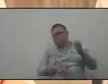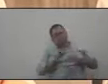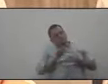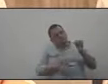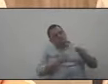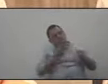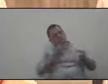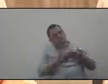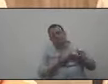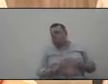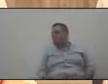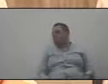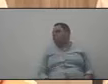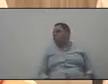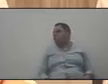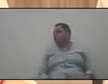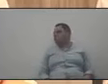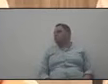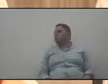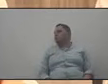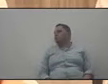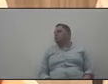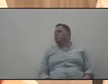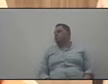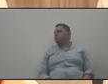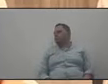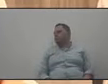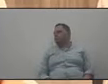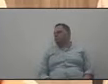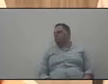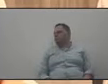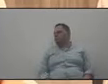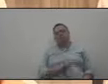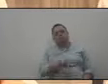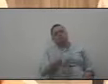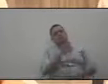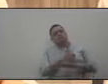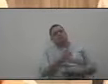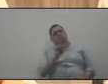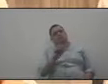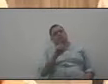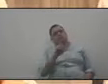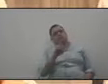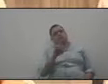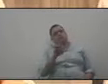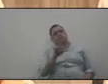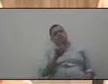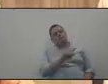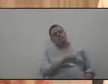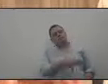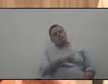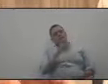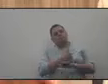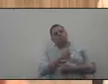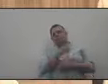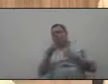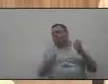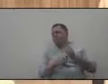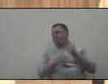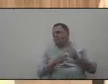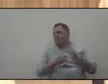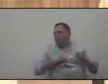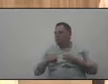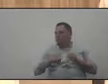muchísimas gracias. Y hoy quiero presentar a la jefe Adriana, un saludo especial, nuestra nueva subgerente